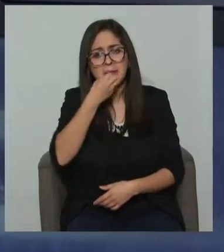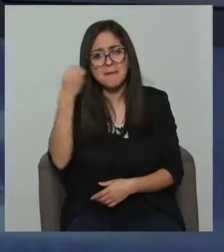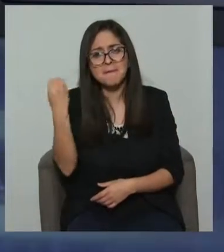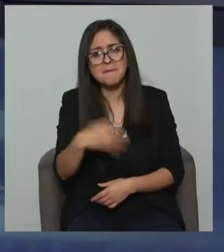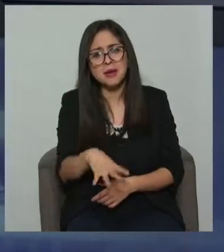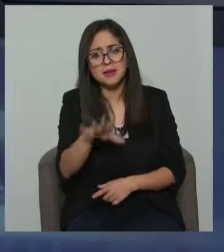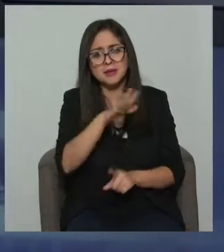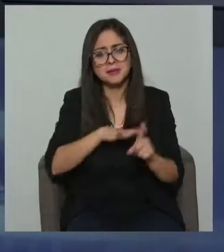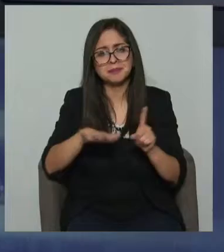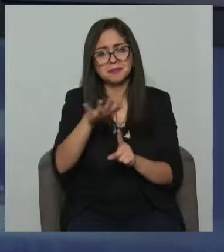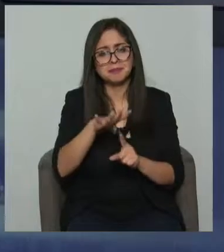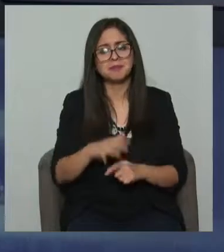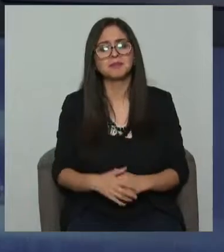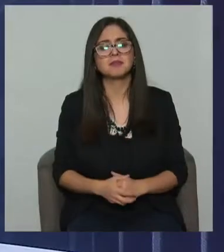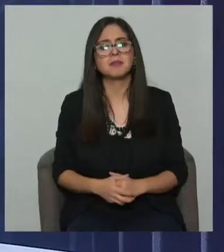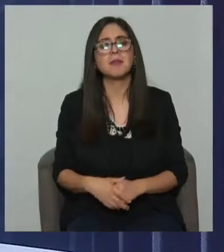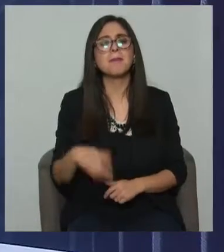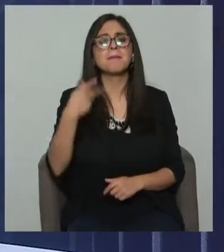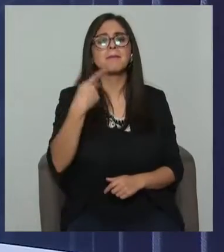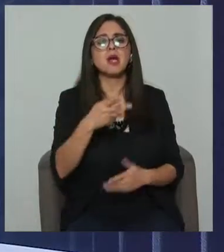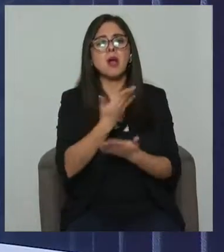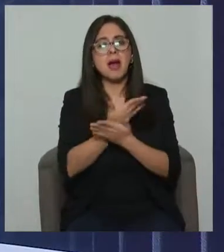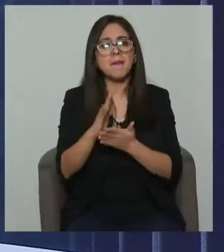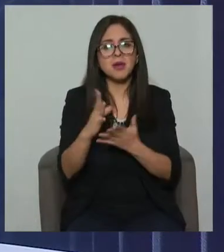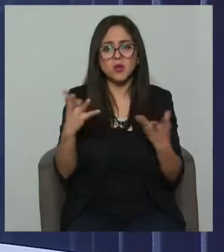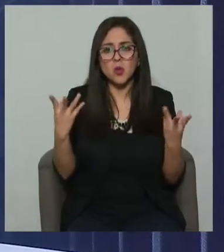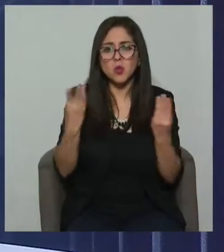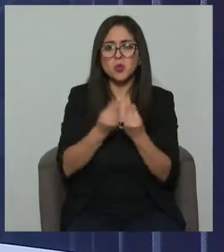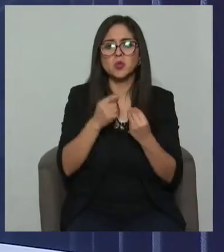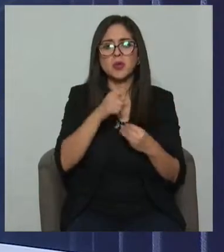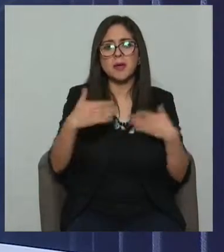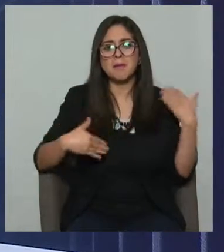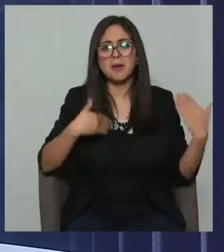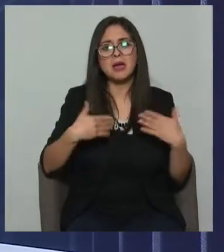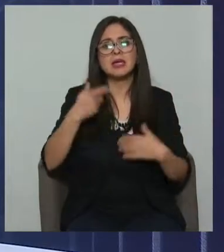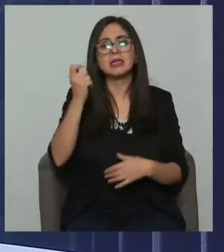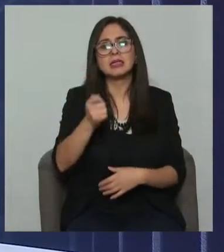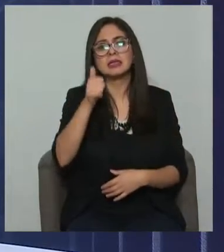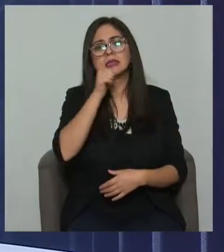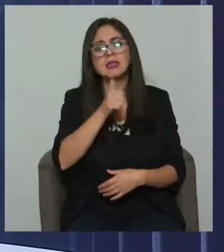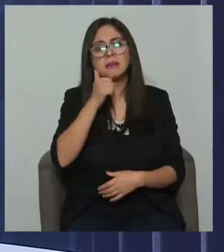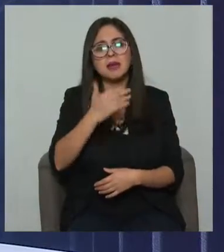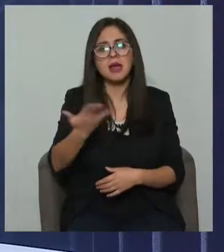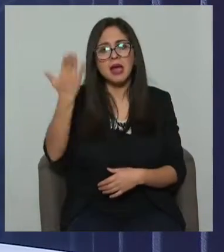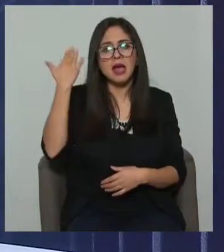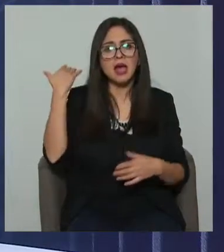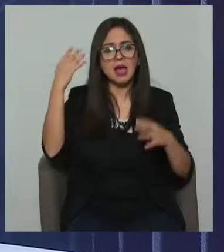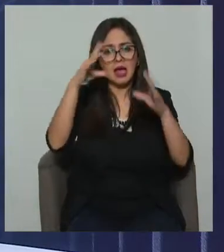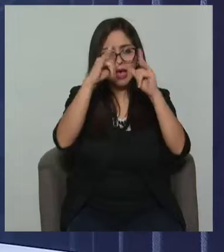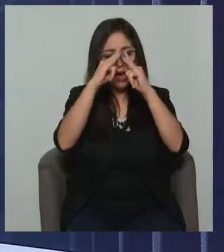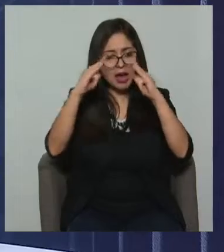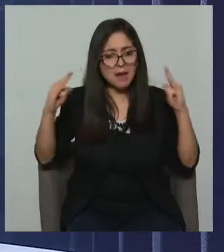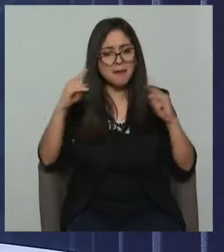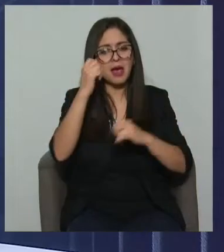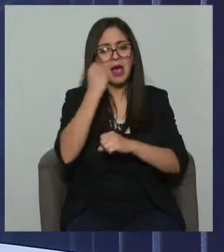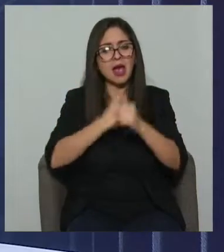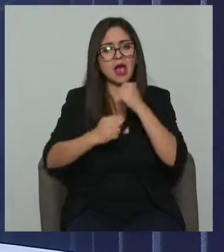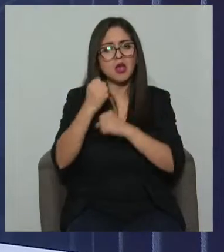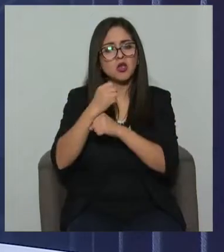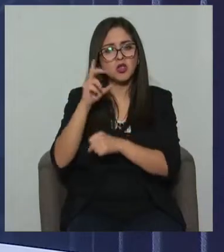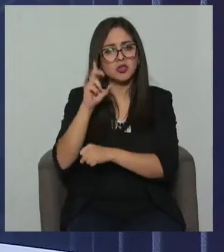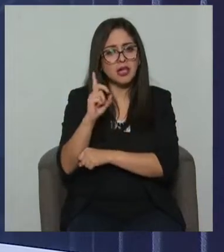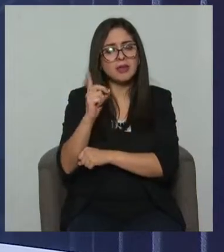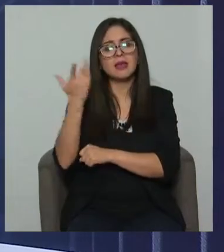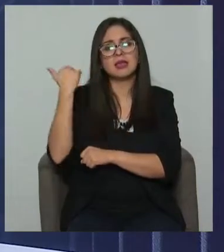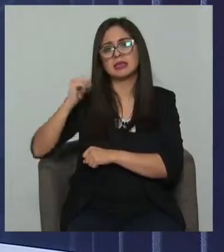en su contenido. Y con el toque de humor y la picardía que precisamente desde las carpas de los años 30 del siglo pasado, pues se ve en México.